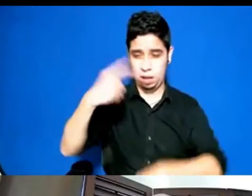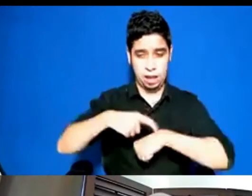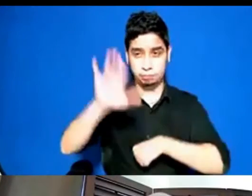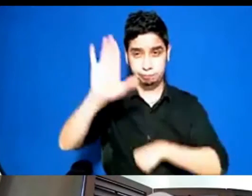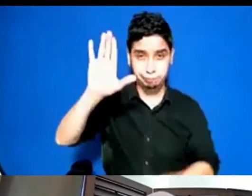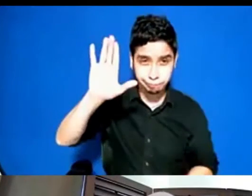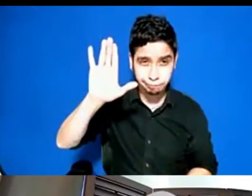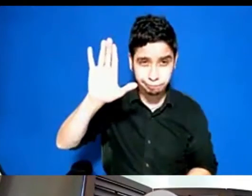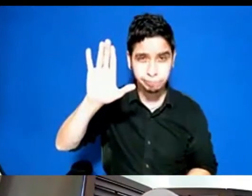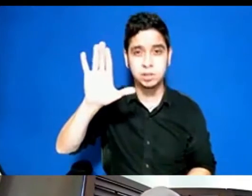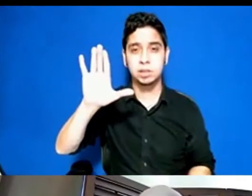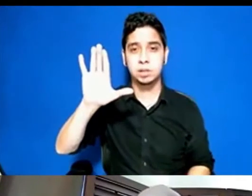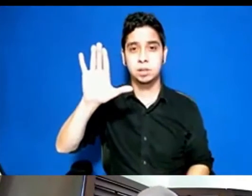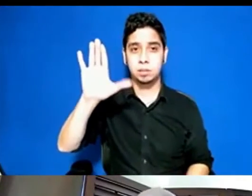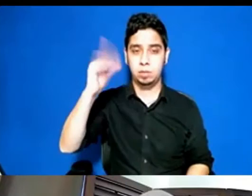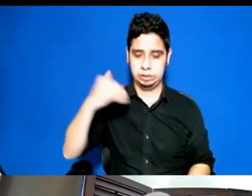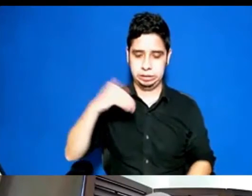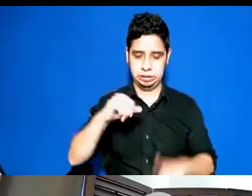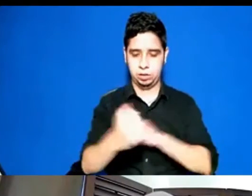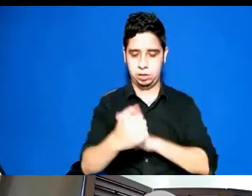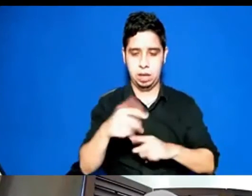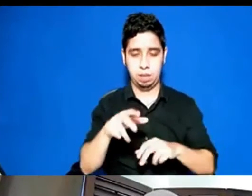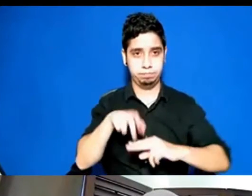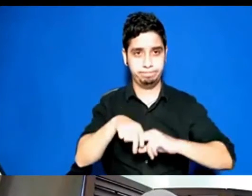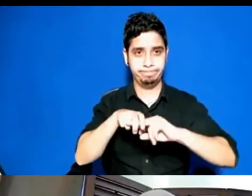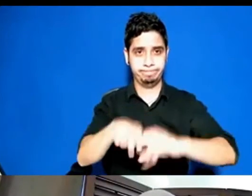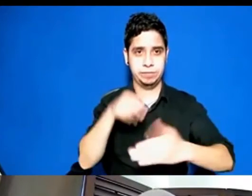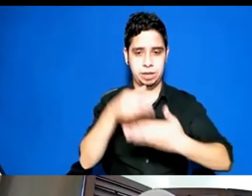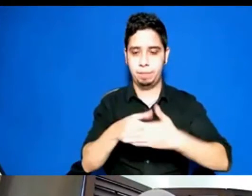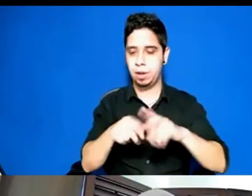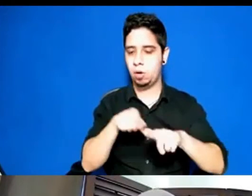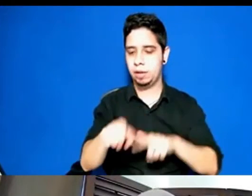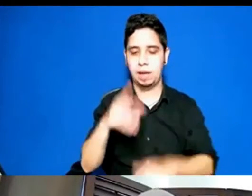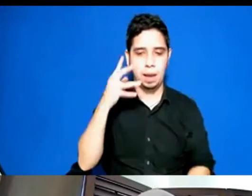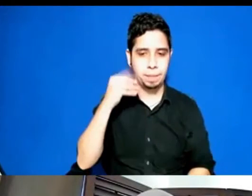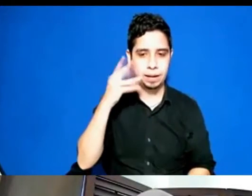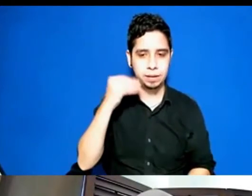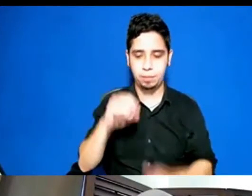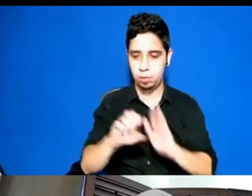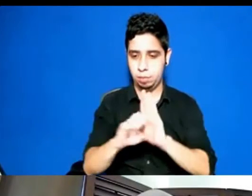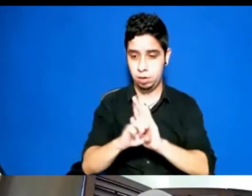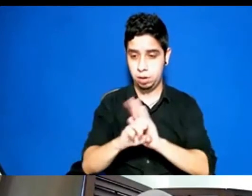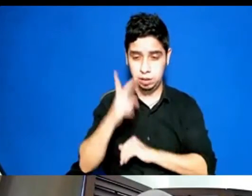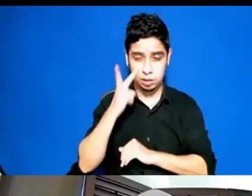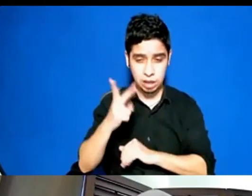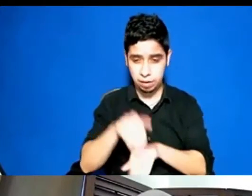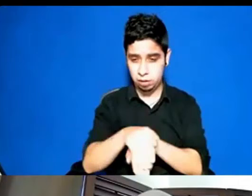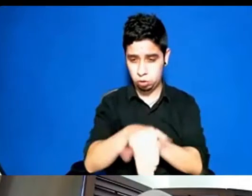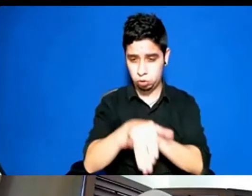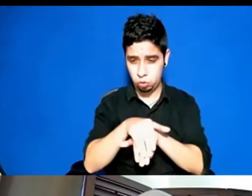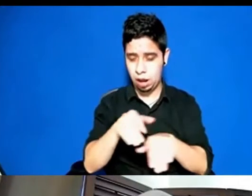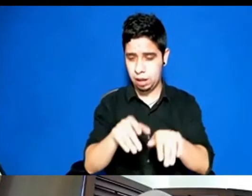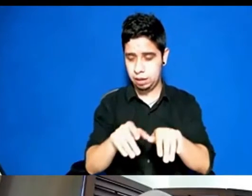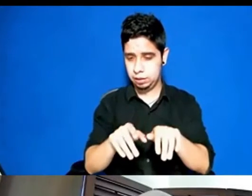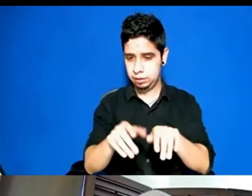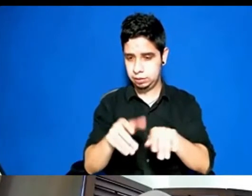la cuestión de la transportación, pero esa experiencia de ver esas niñitas salir del nido